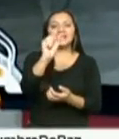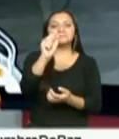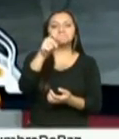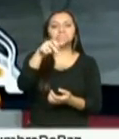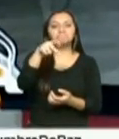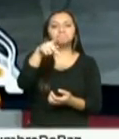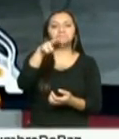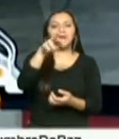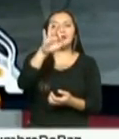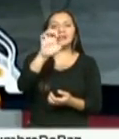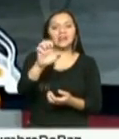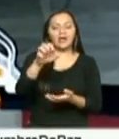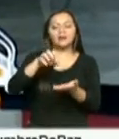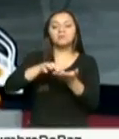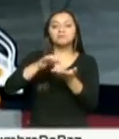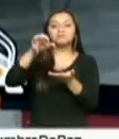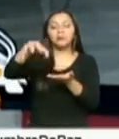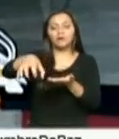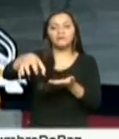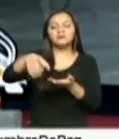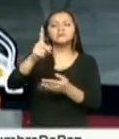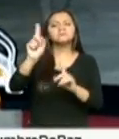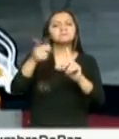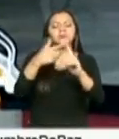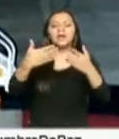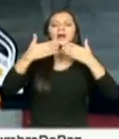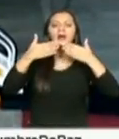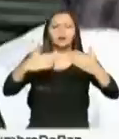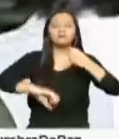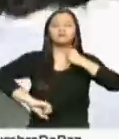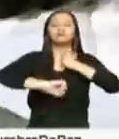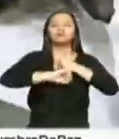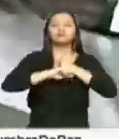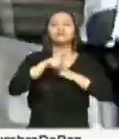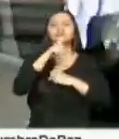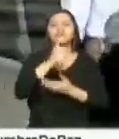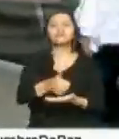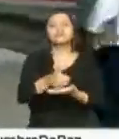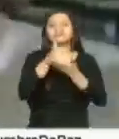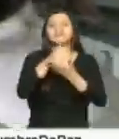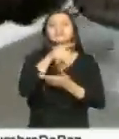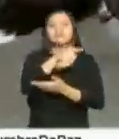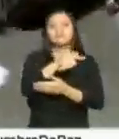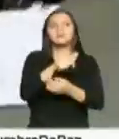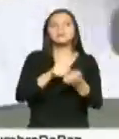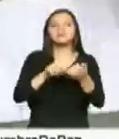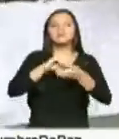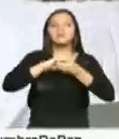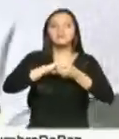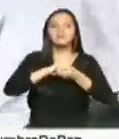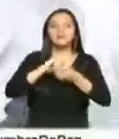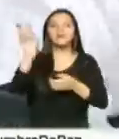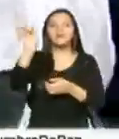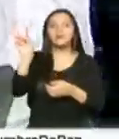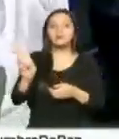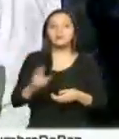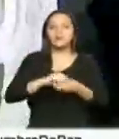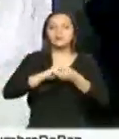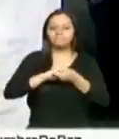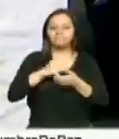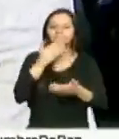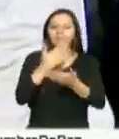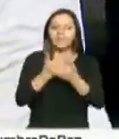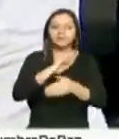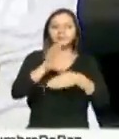en Venezuela. Primeramente, agradeciendo el apoyo de nuestra República hermana, la República Bolivariana de